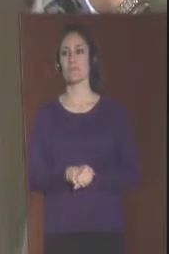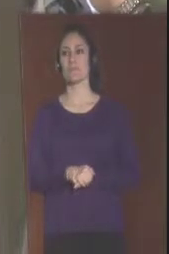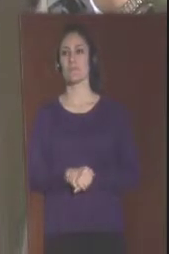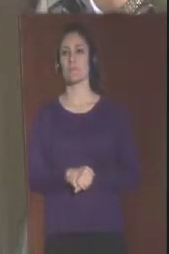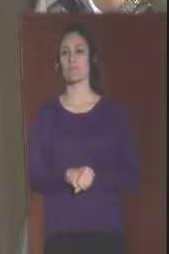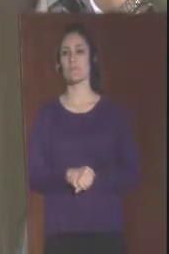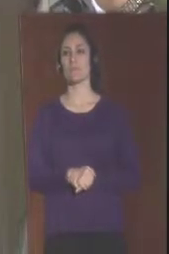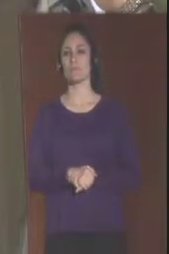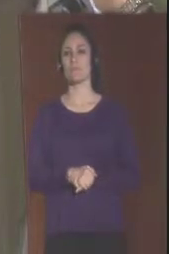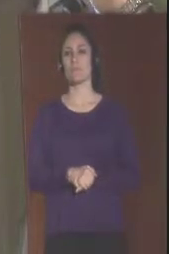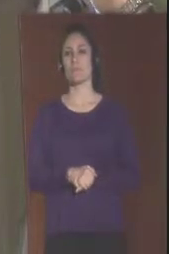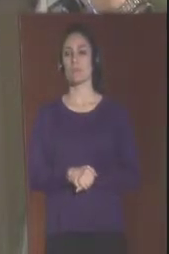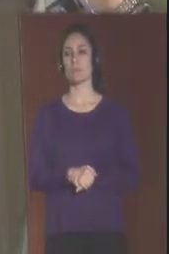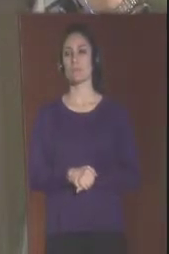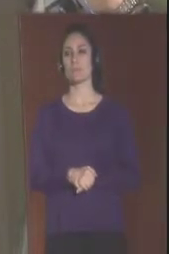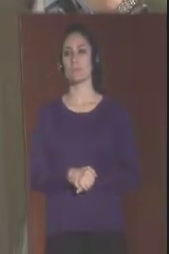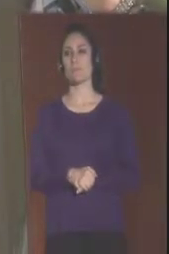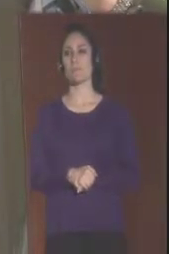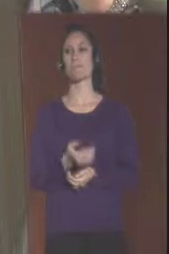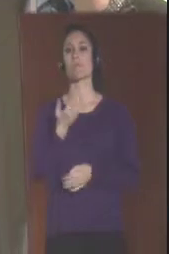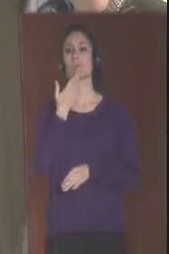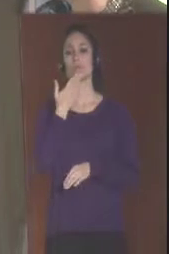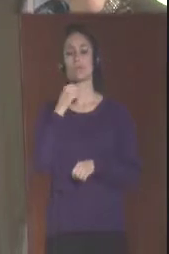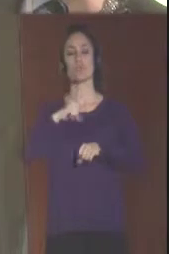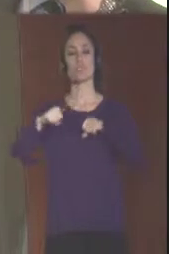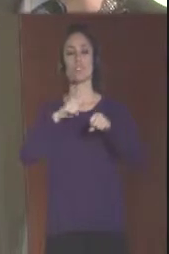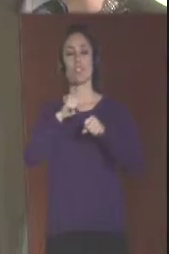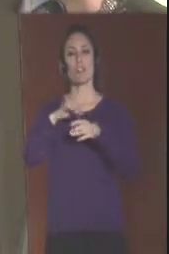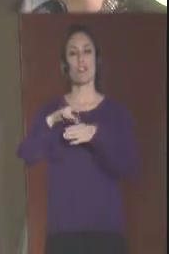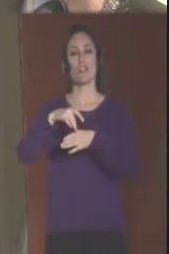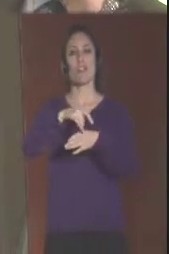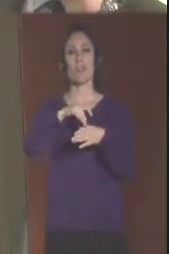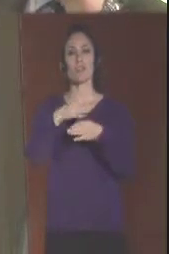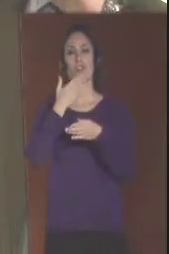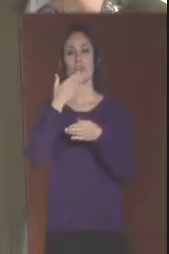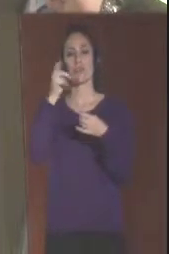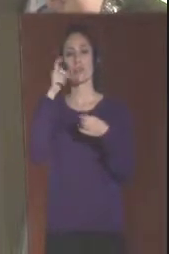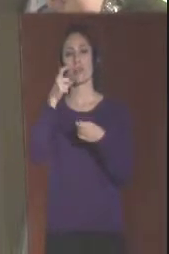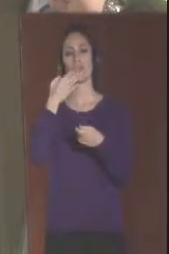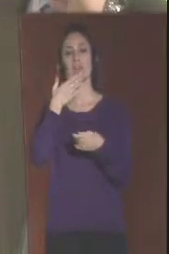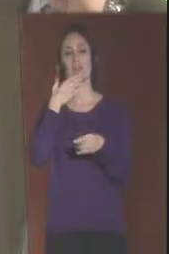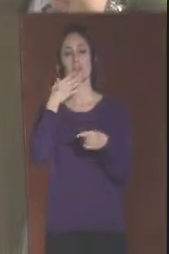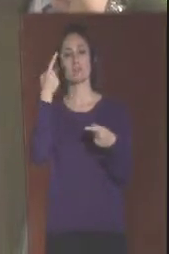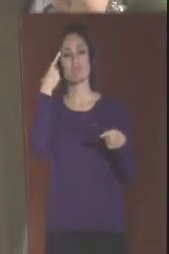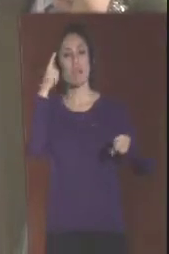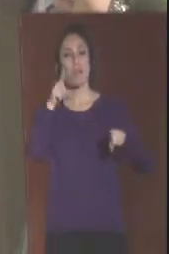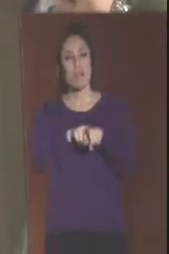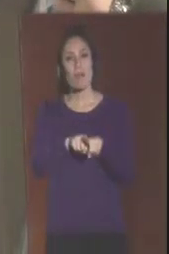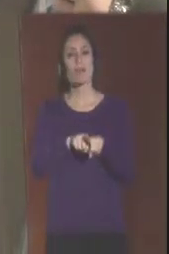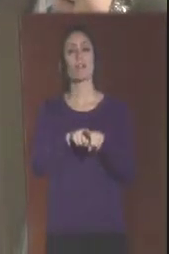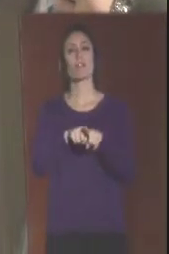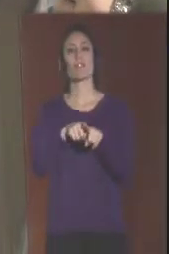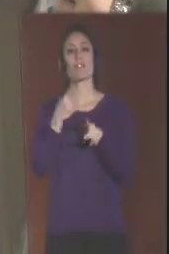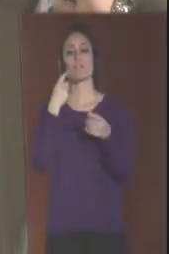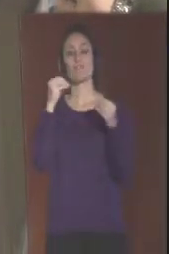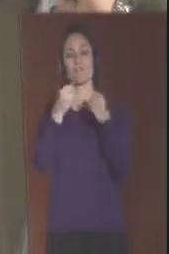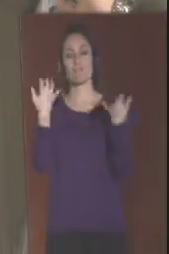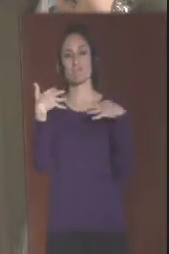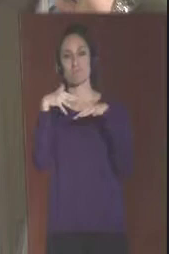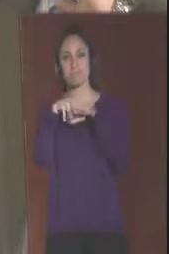la transversalización de la gestión de riesgo, la coordinación, la